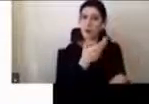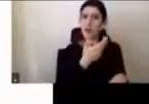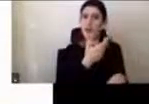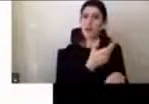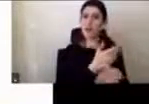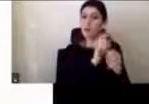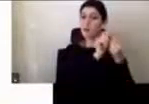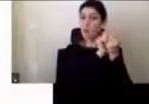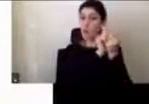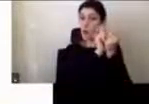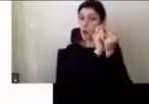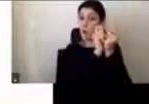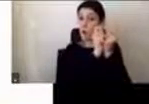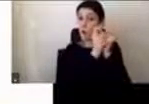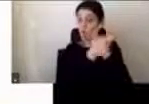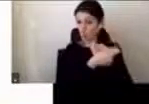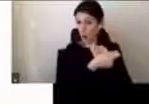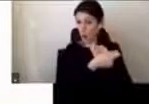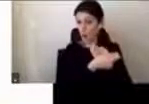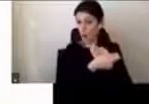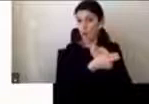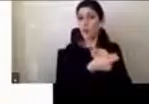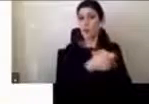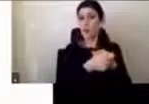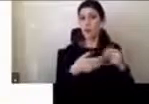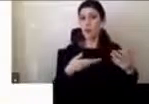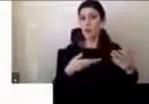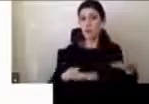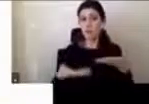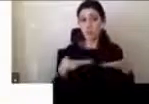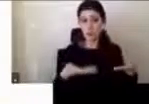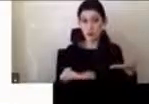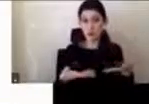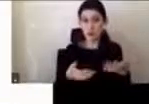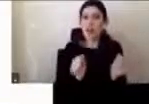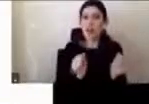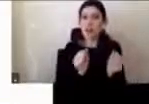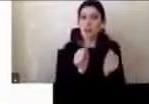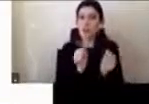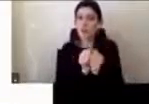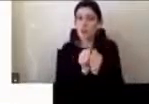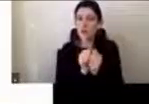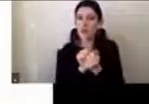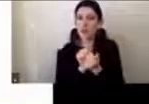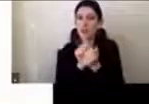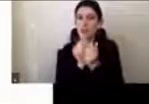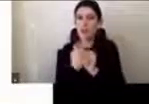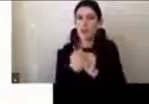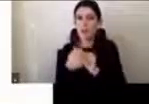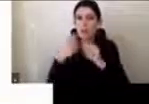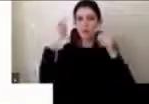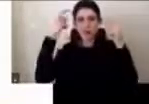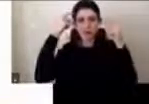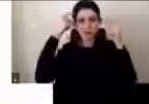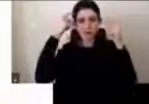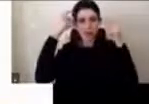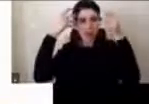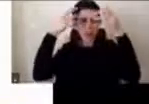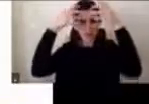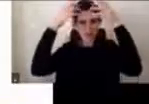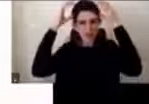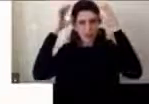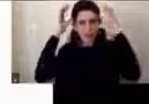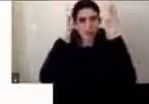relativamente permanente en la conducta, acompañado de cambios estructurales y funcionales en el cerebro, que permiten